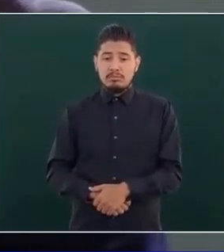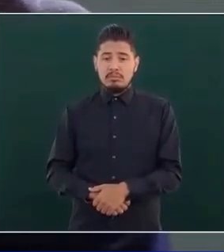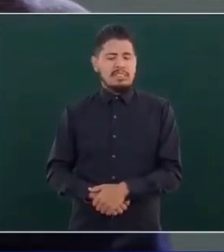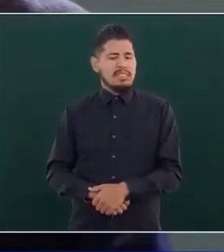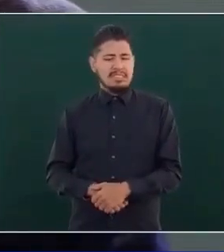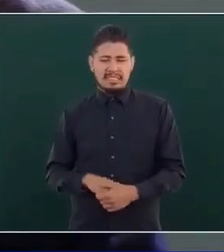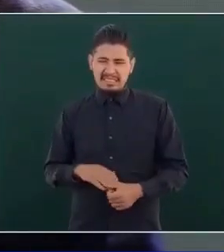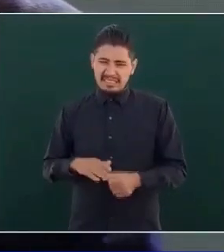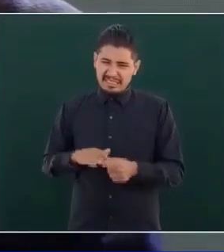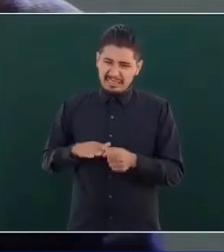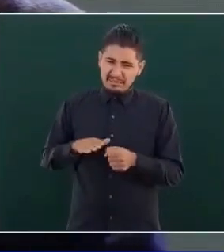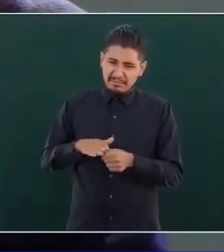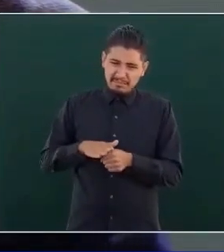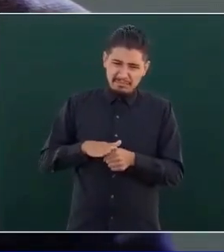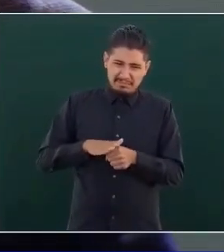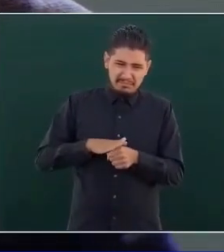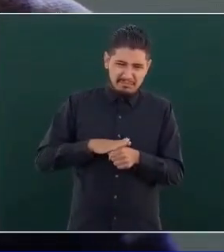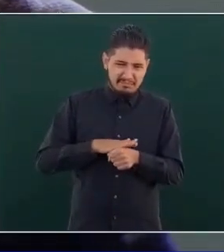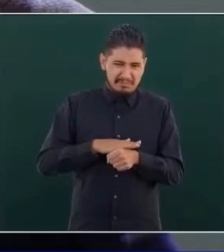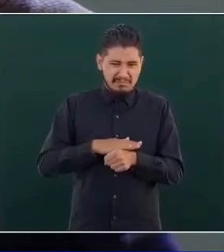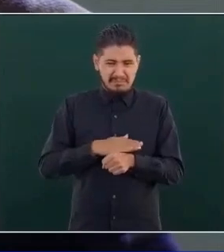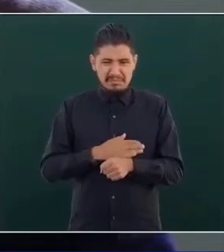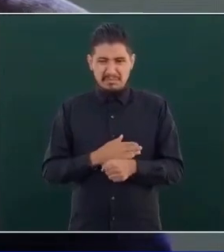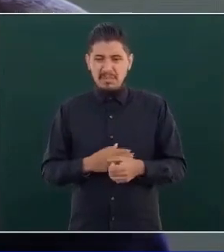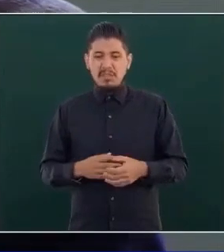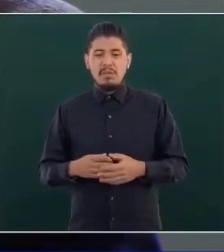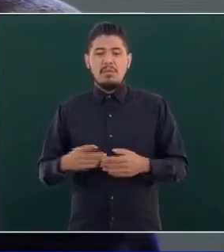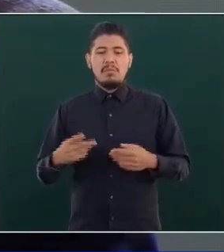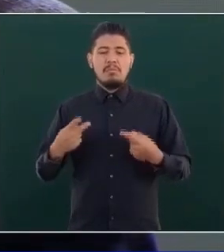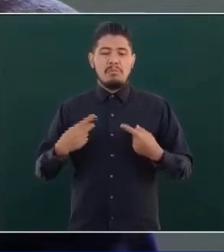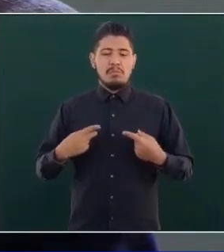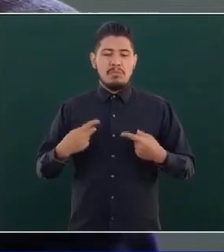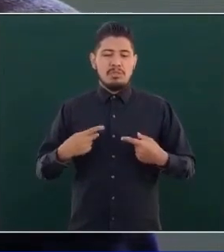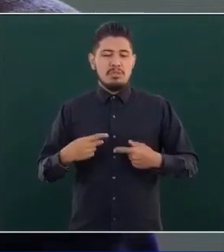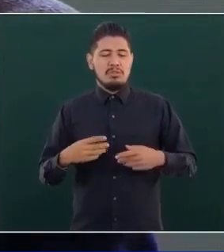están llenos los asilos,